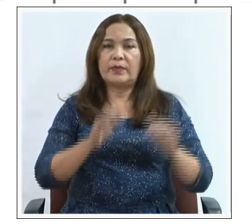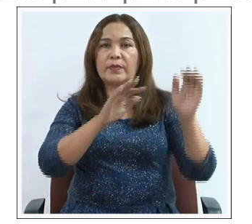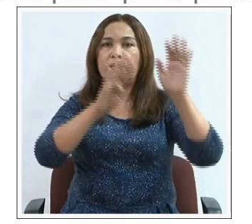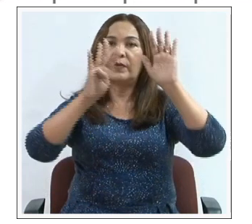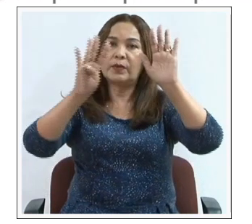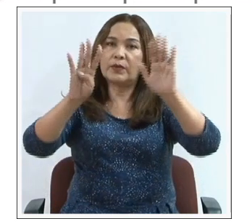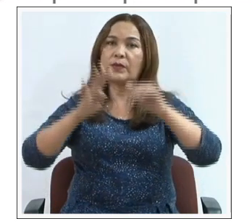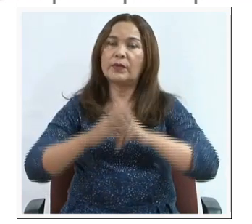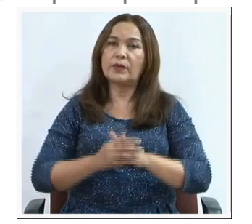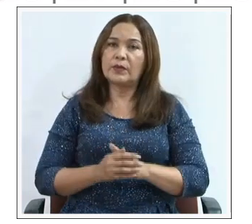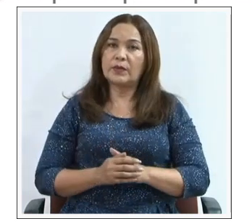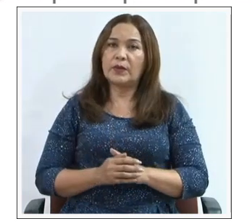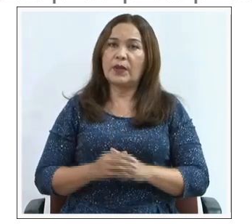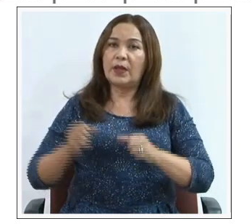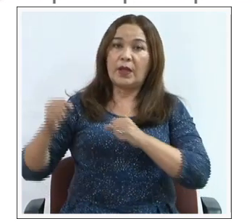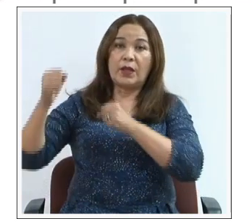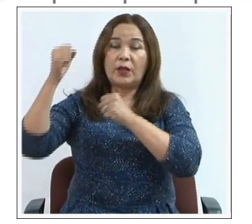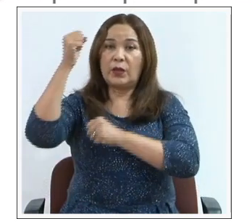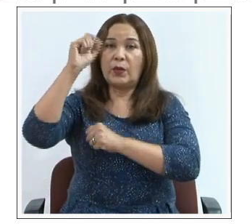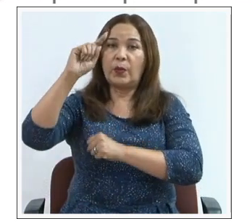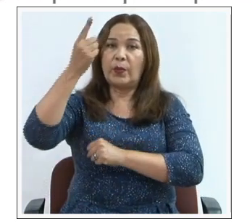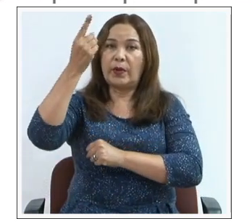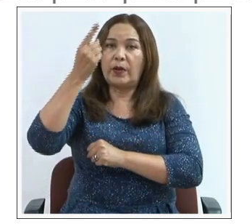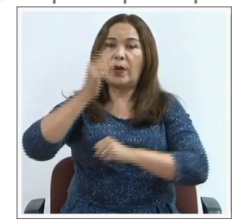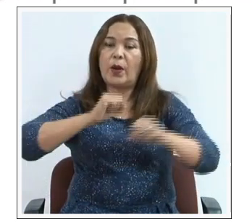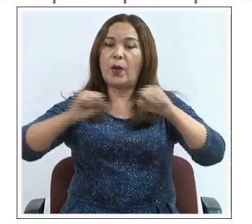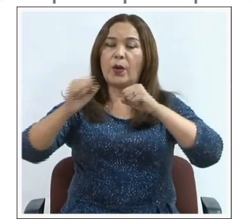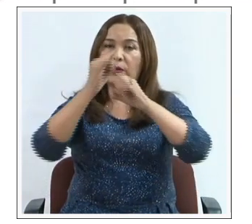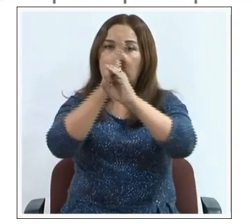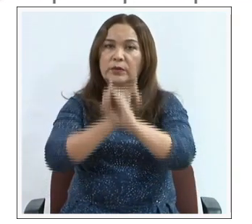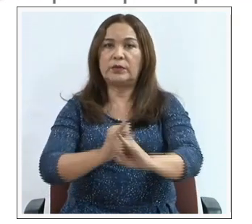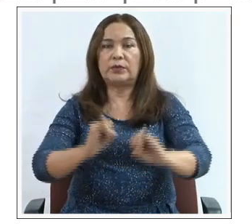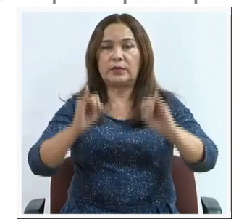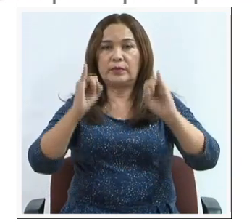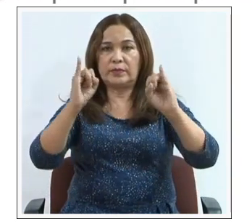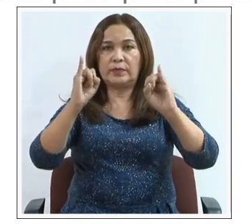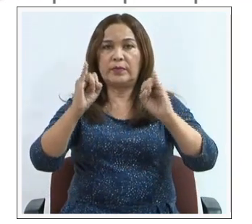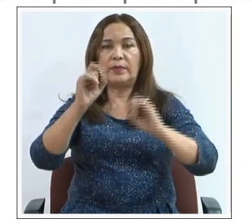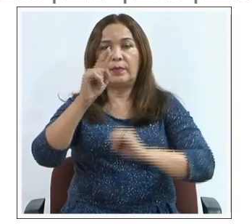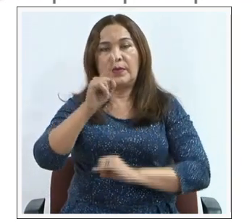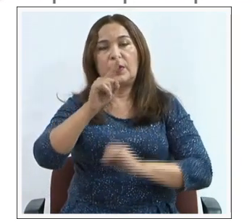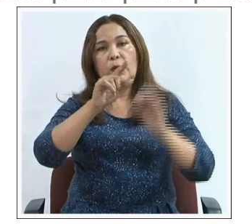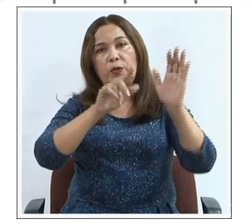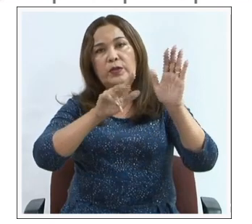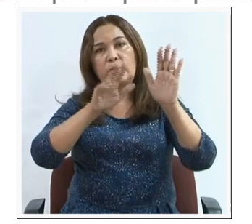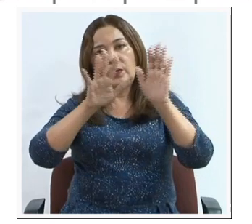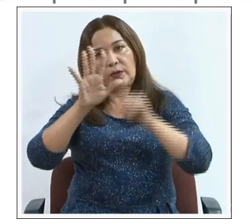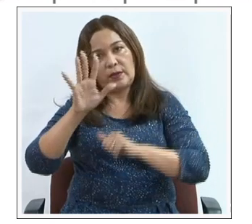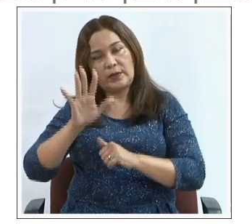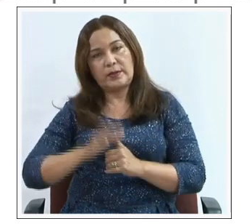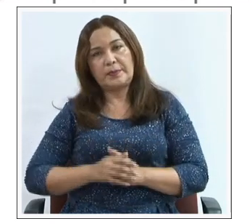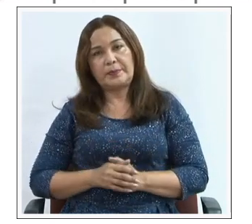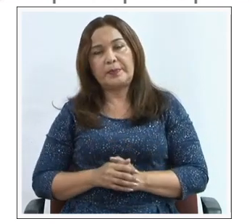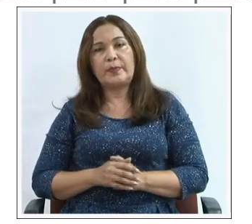19 triunfa el primer movimiento independentista 1810